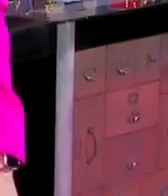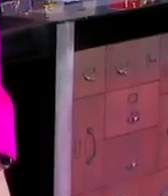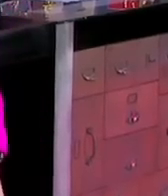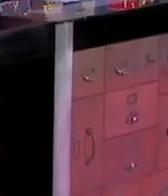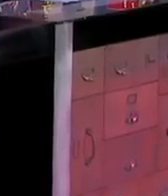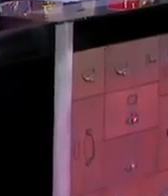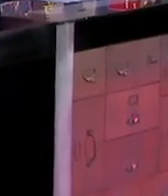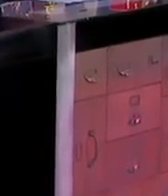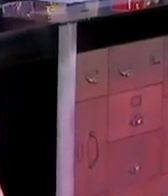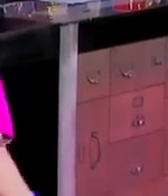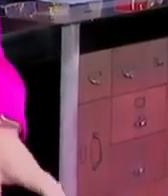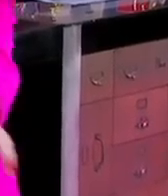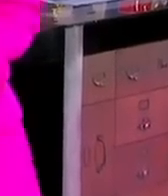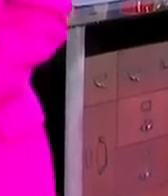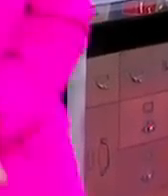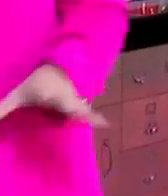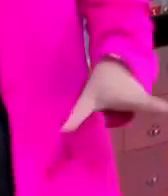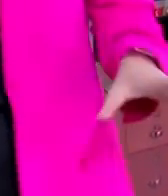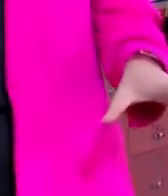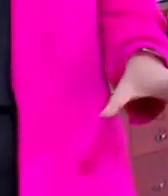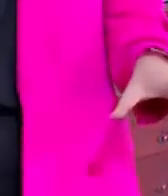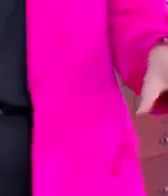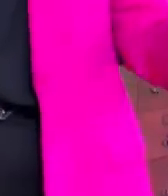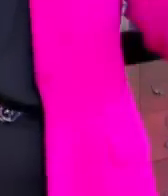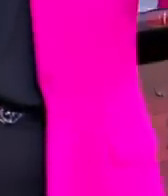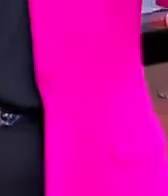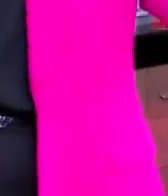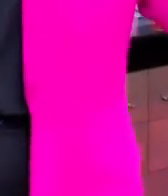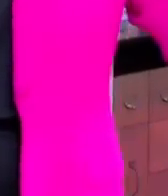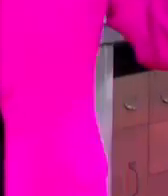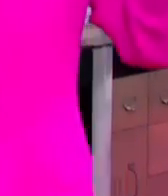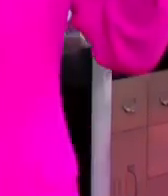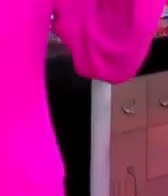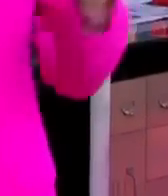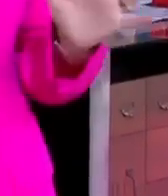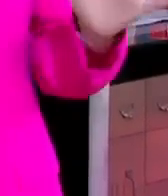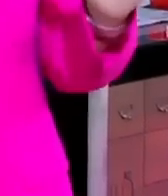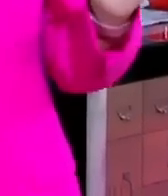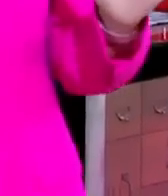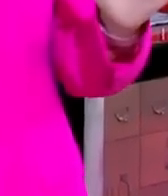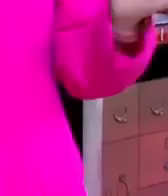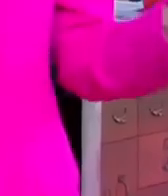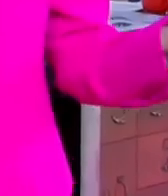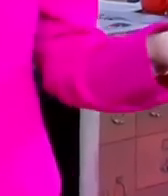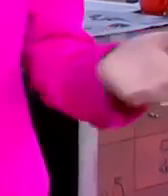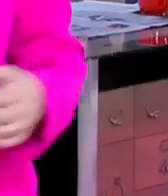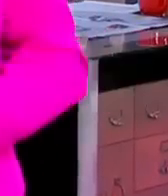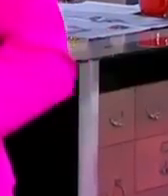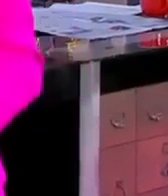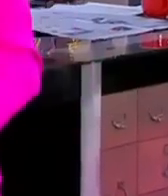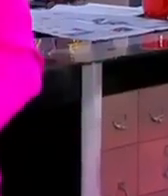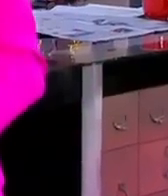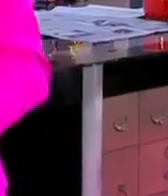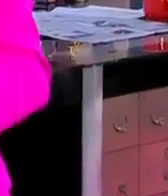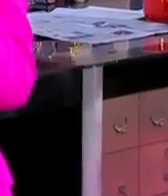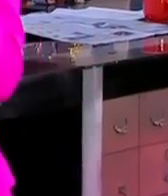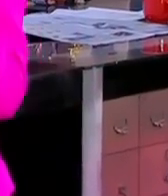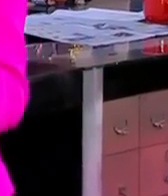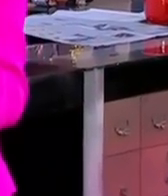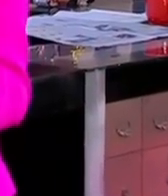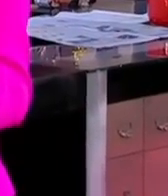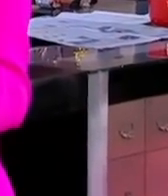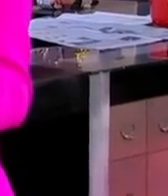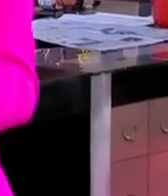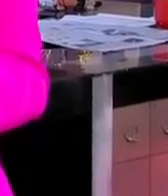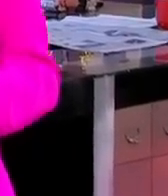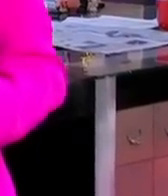aunque creo que el participante que peor se portó fue el candidato número 5. Ah, caray, el 5 sí. El público. De verdad,